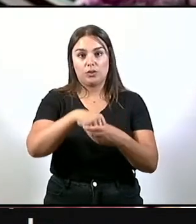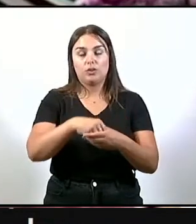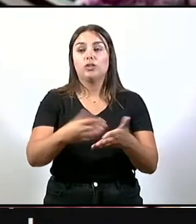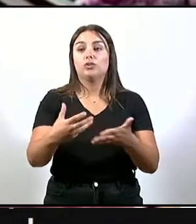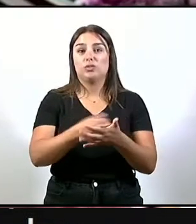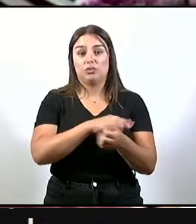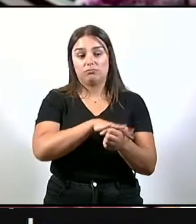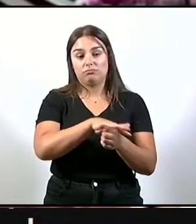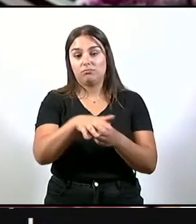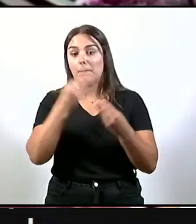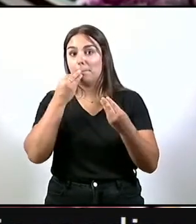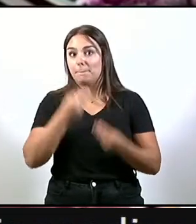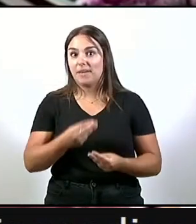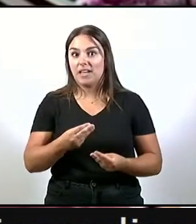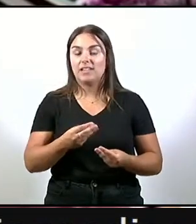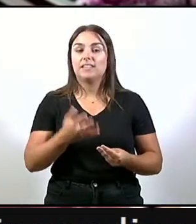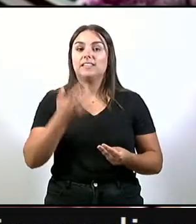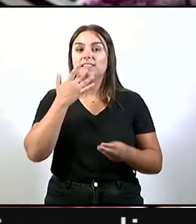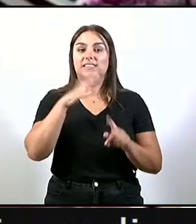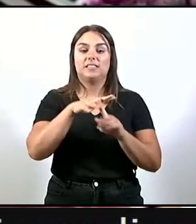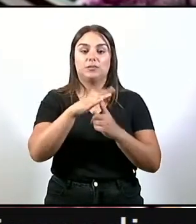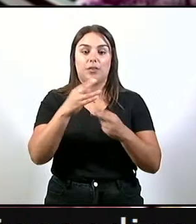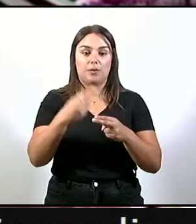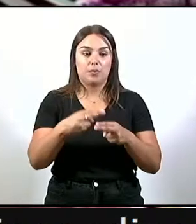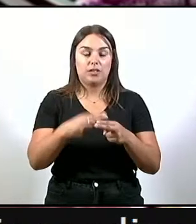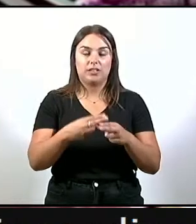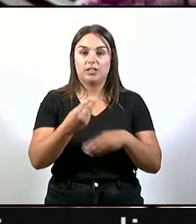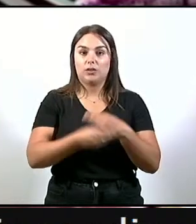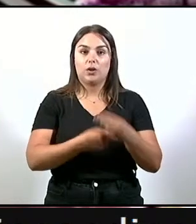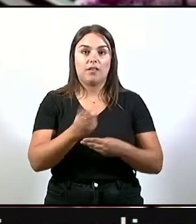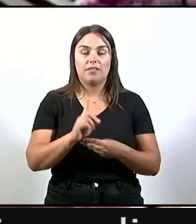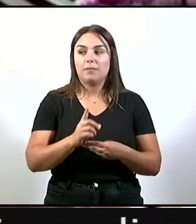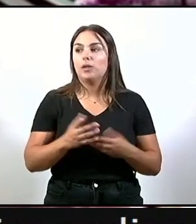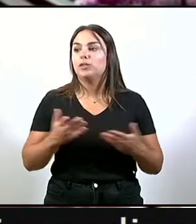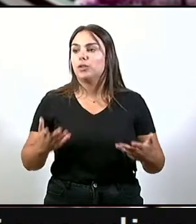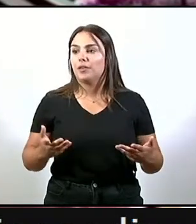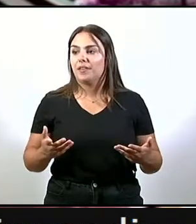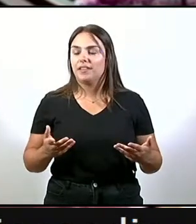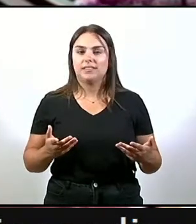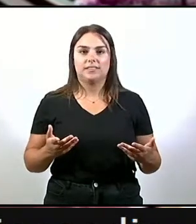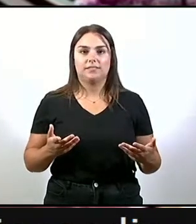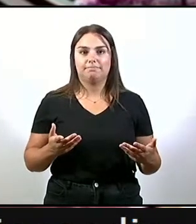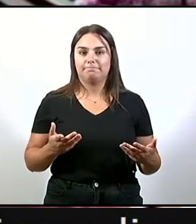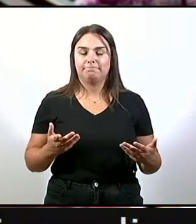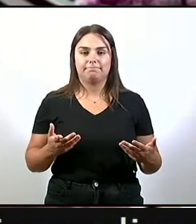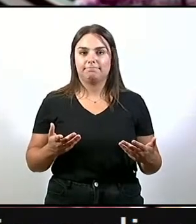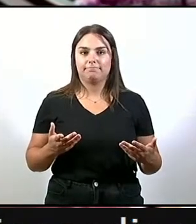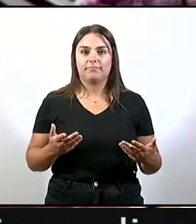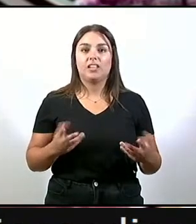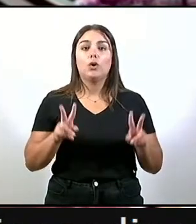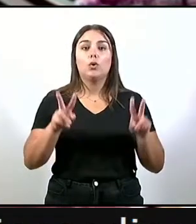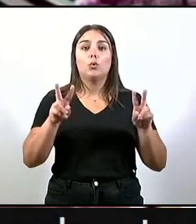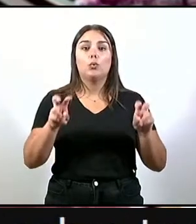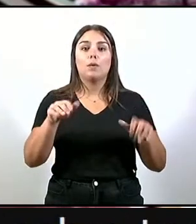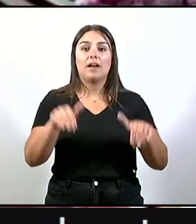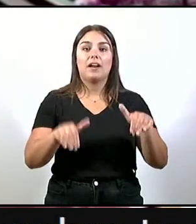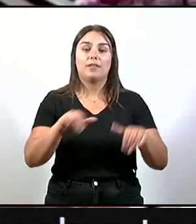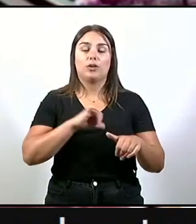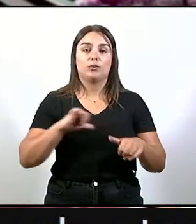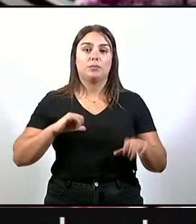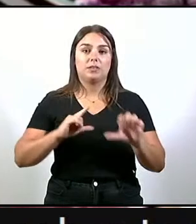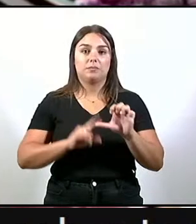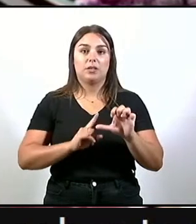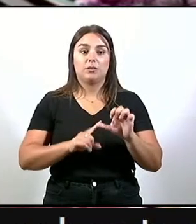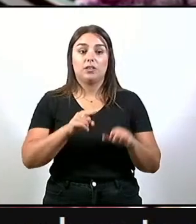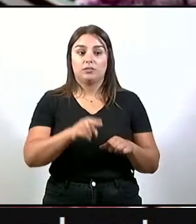posible, sobre todo si se encalla la situación política y nos vemos abocados a unas nuevas elecciones autonómicas en Extremadura. ¿Es viable